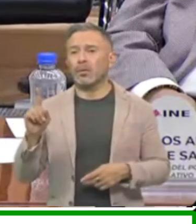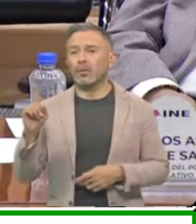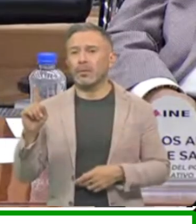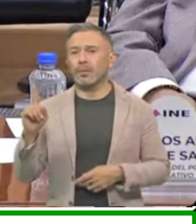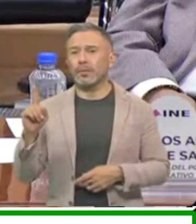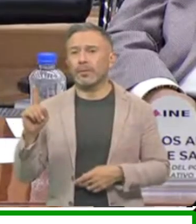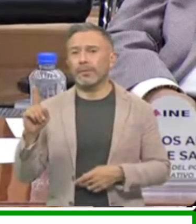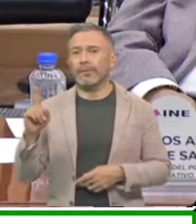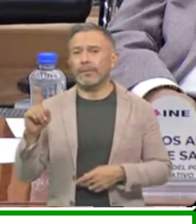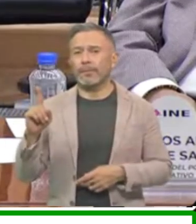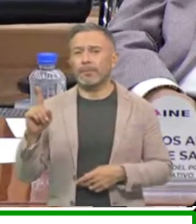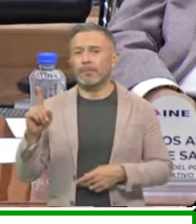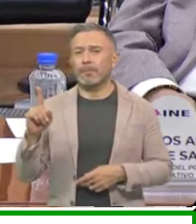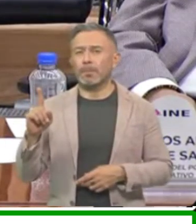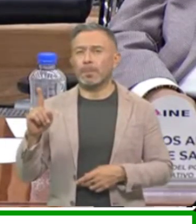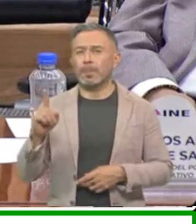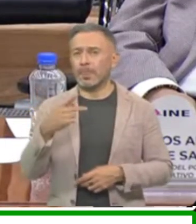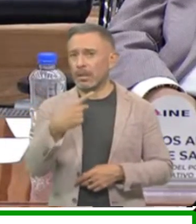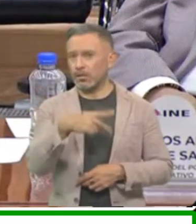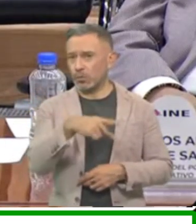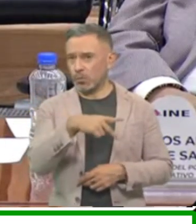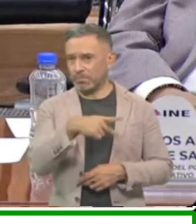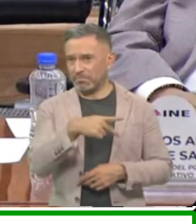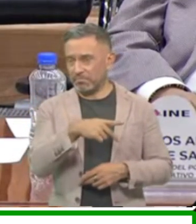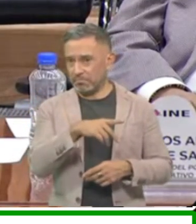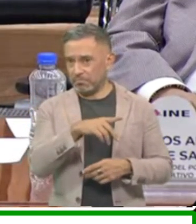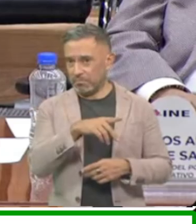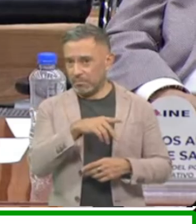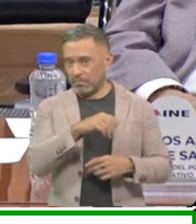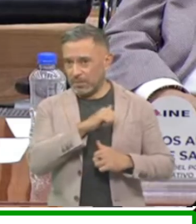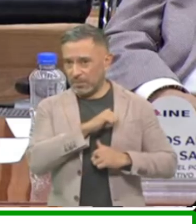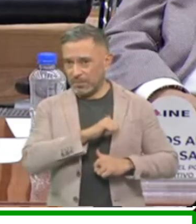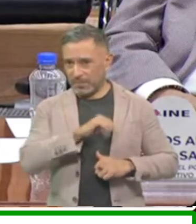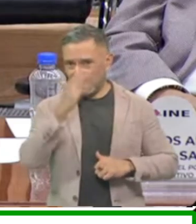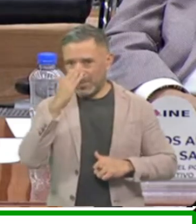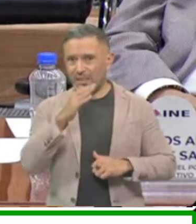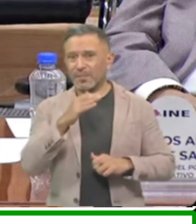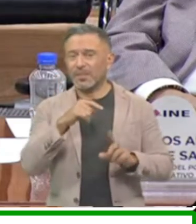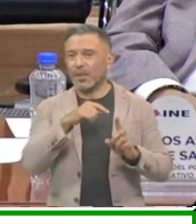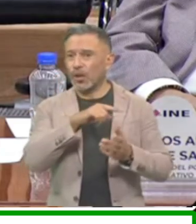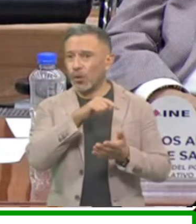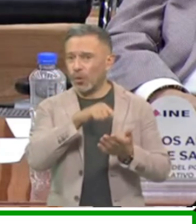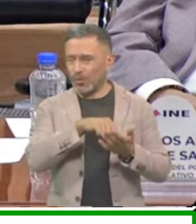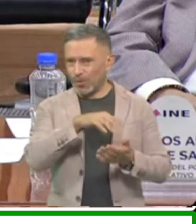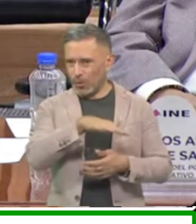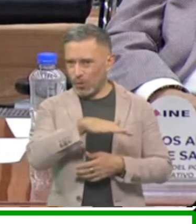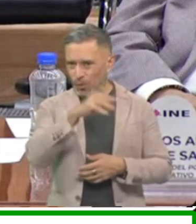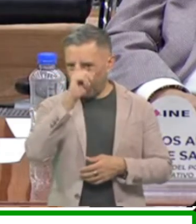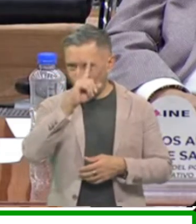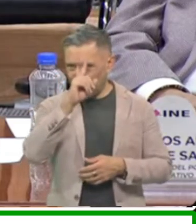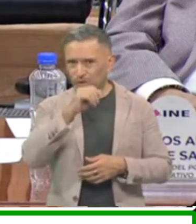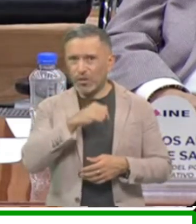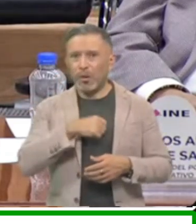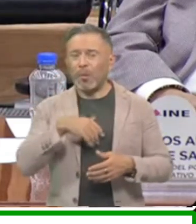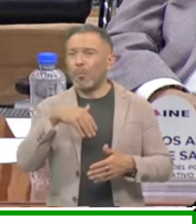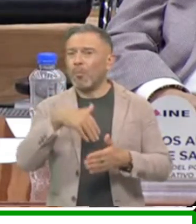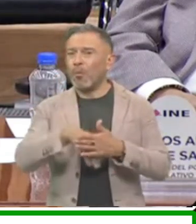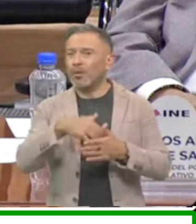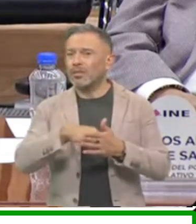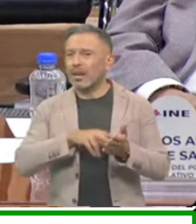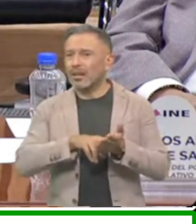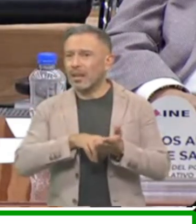de supuestamente de órganos centrales, a decir del presidente del Consejo Distrital, que sacó en bolsas negras de